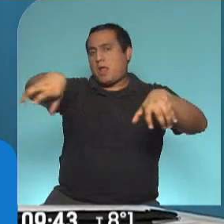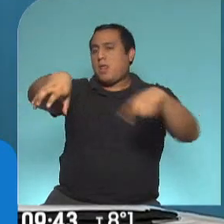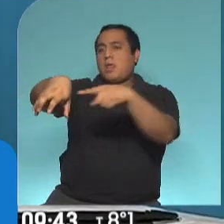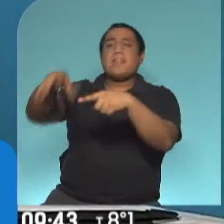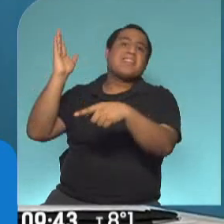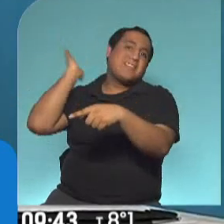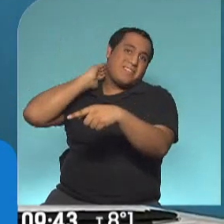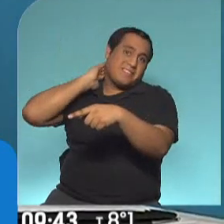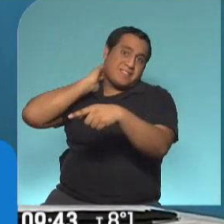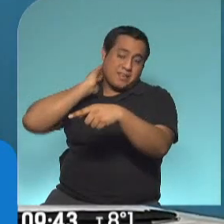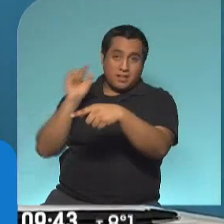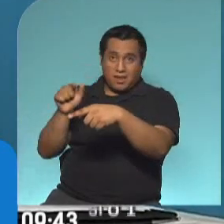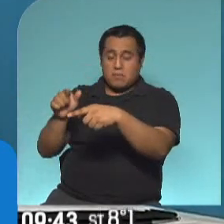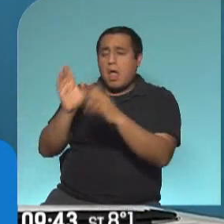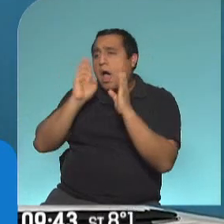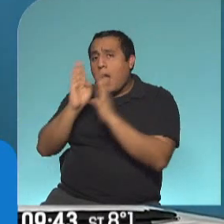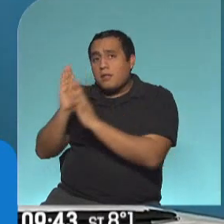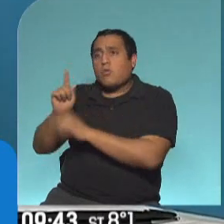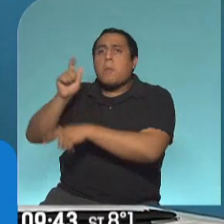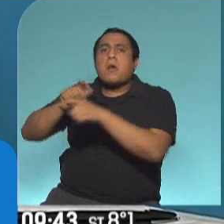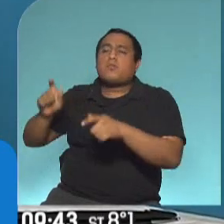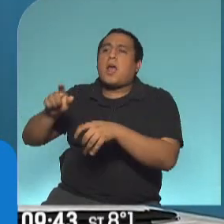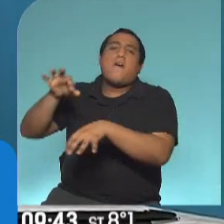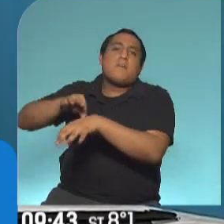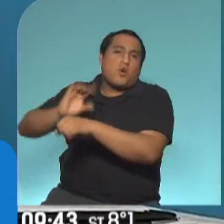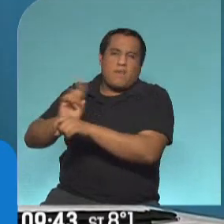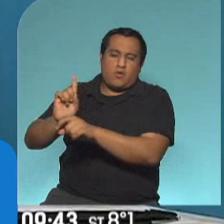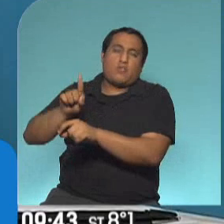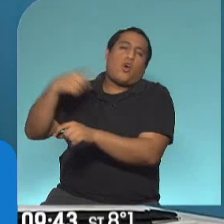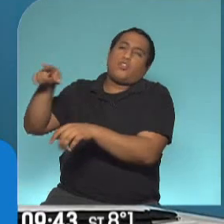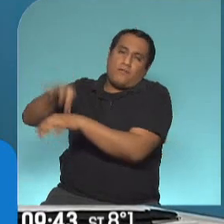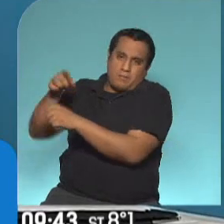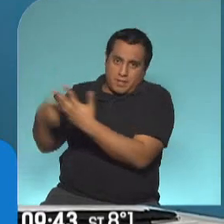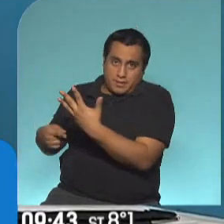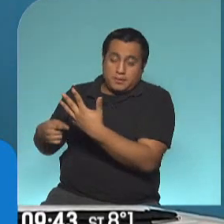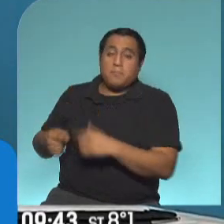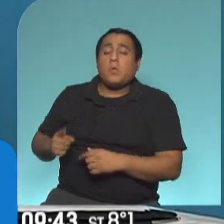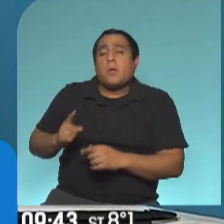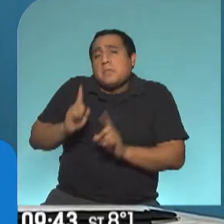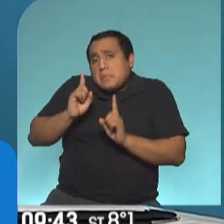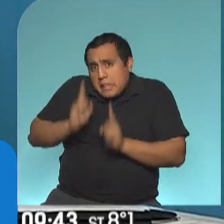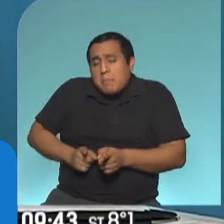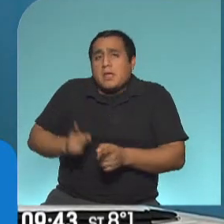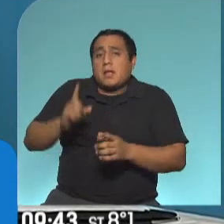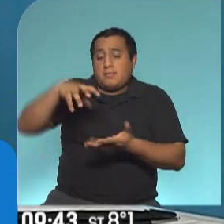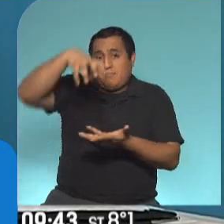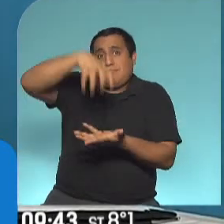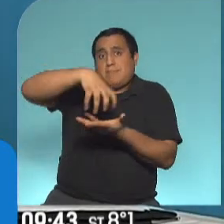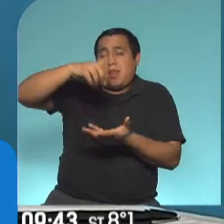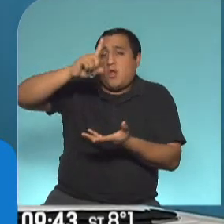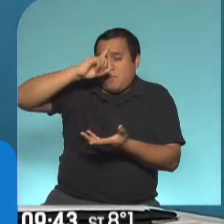16 camas destinada a la atención de pacientes no kobe además de las camas de nuestro servicio